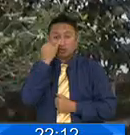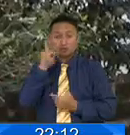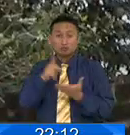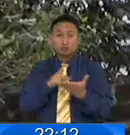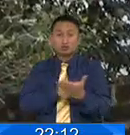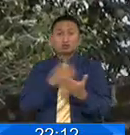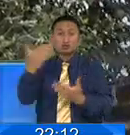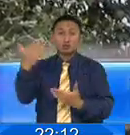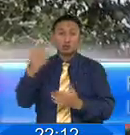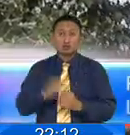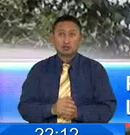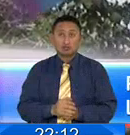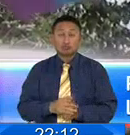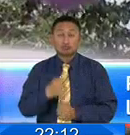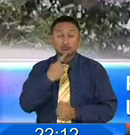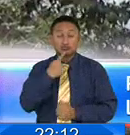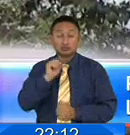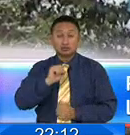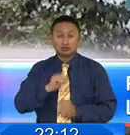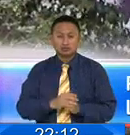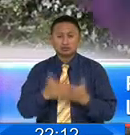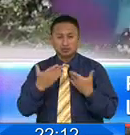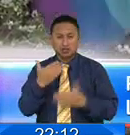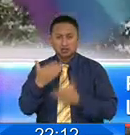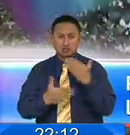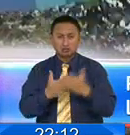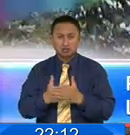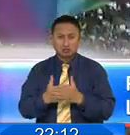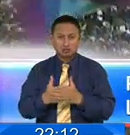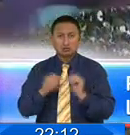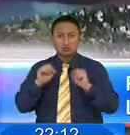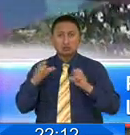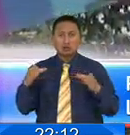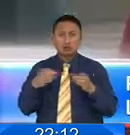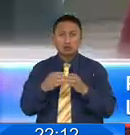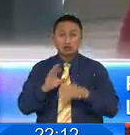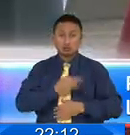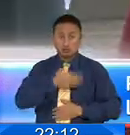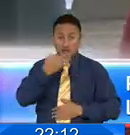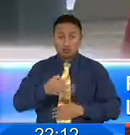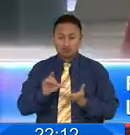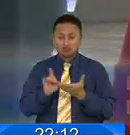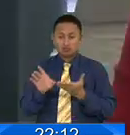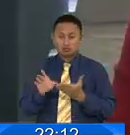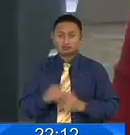político. Recalcan que tomarán acciones en la Comisión de Ética.